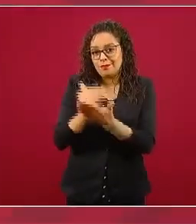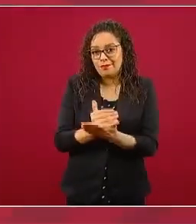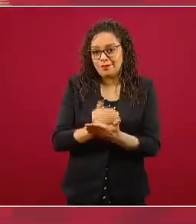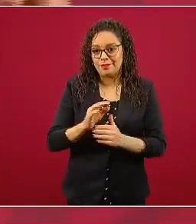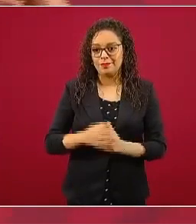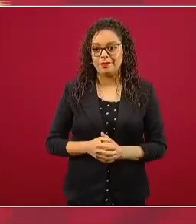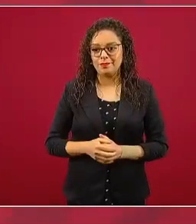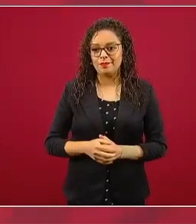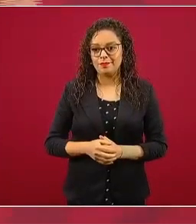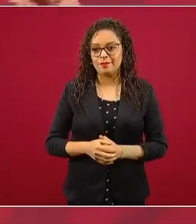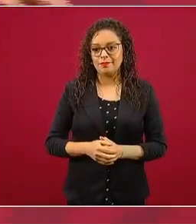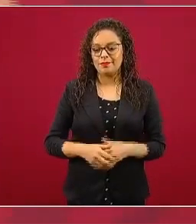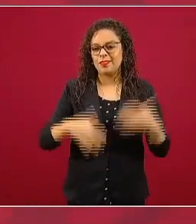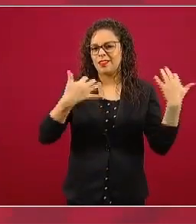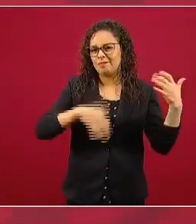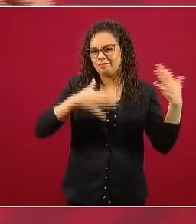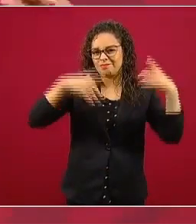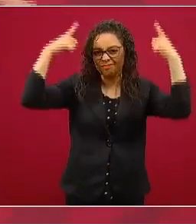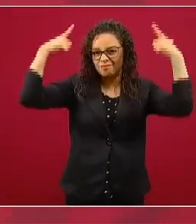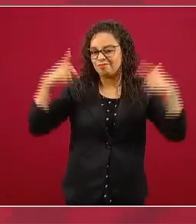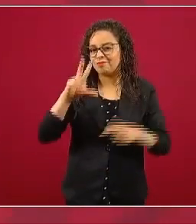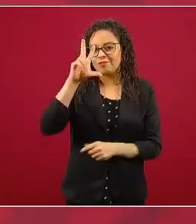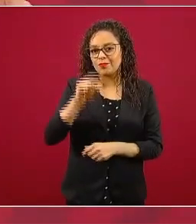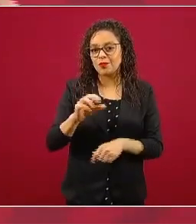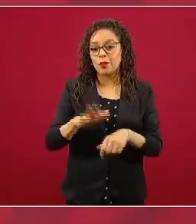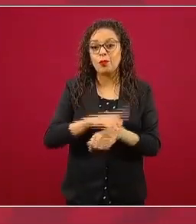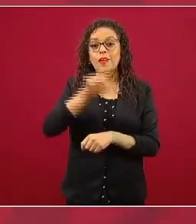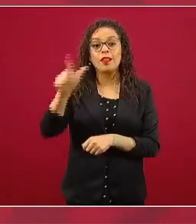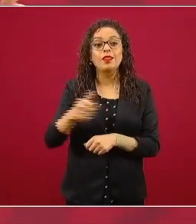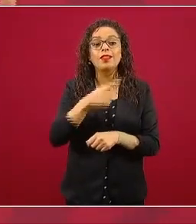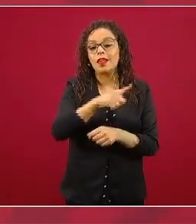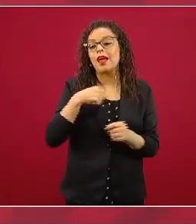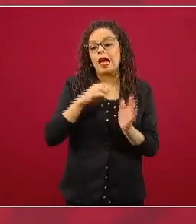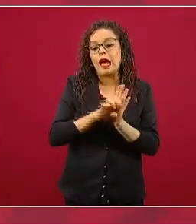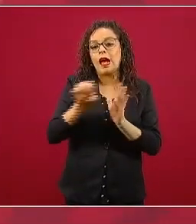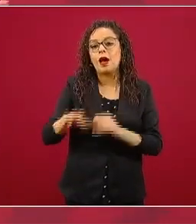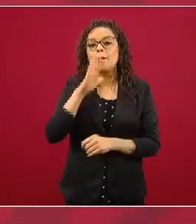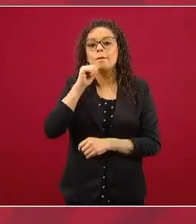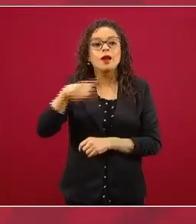No, mariachi no, porque van a querer hacer lo mismo y voy a dar mal ejemplo.